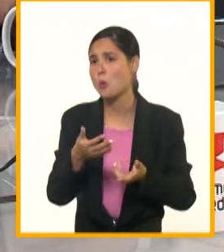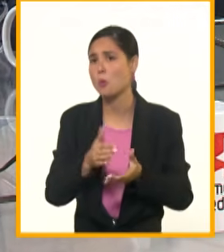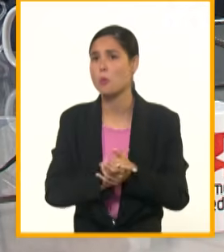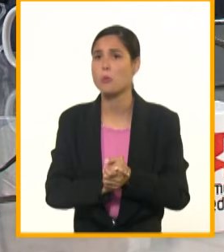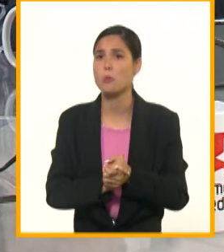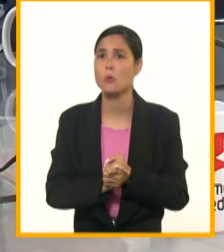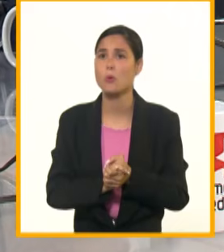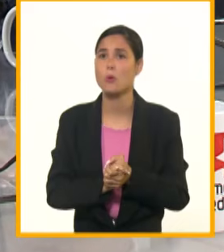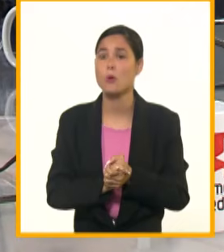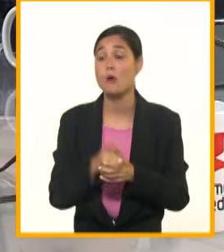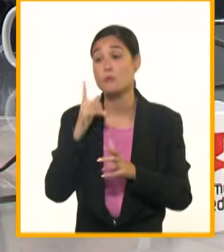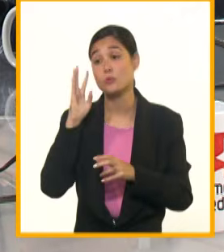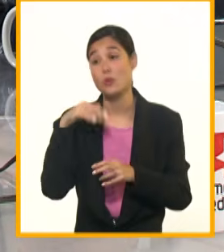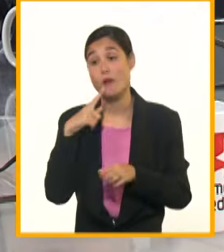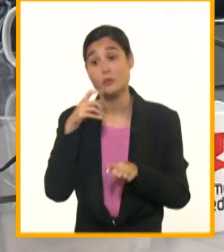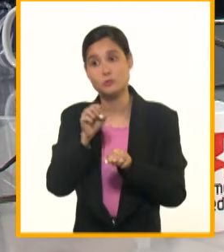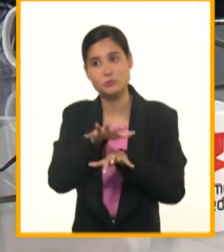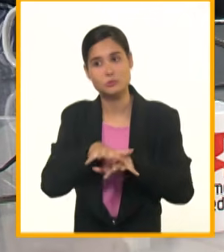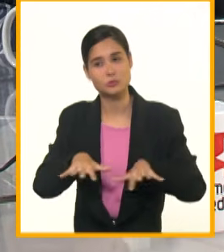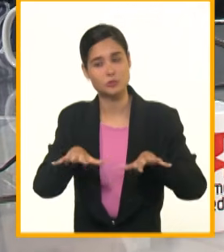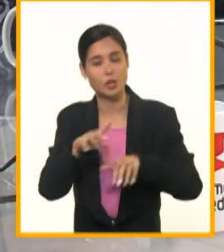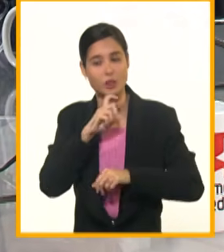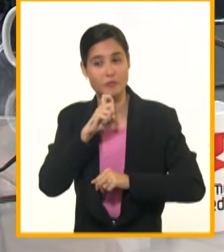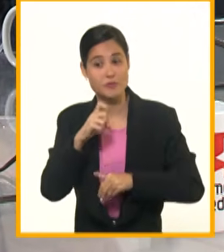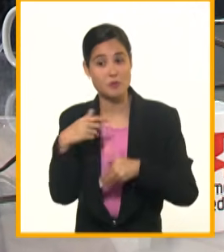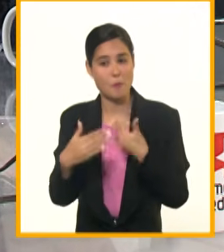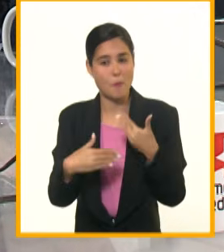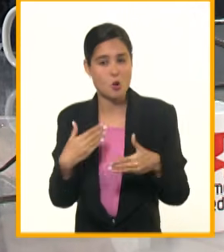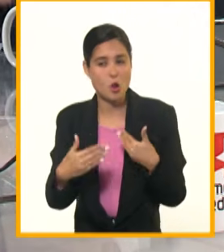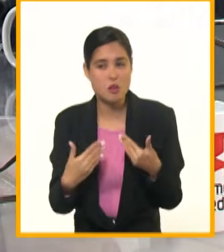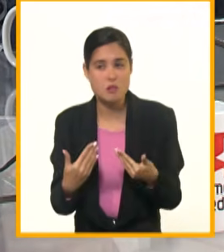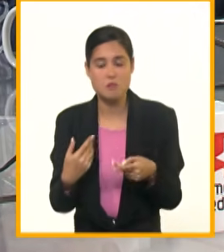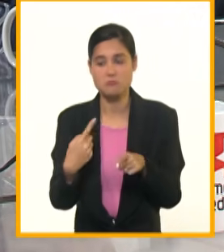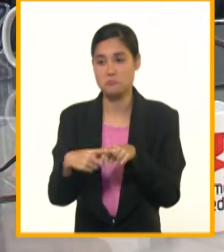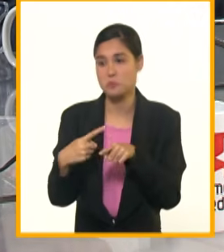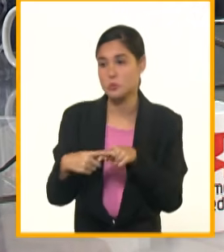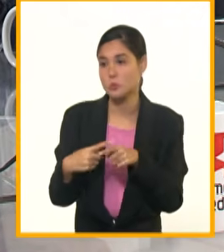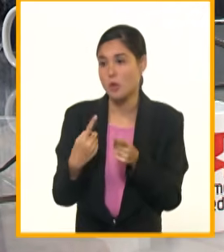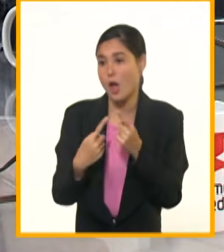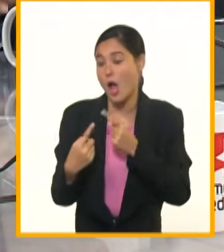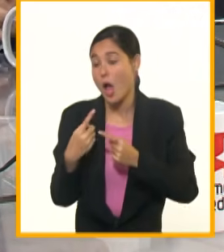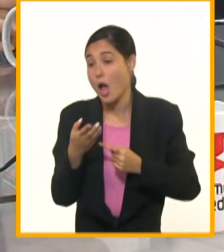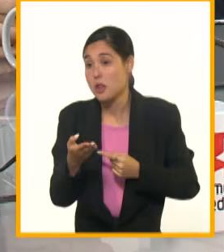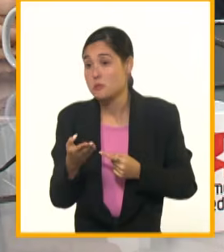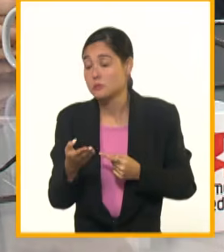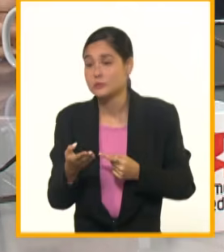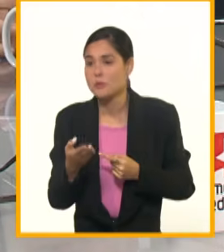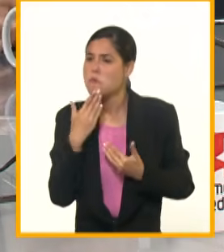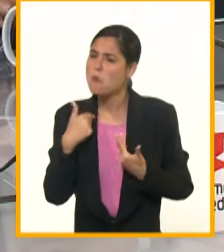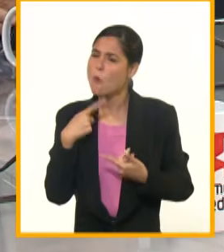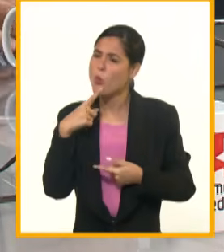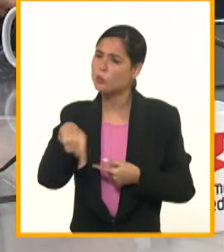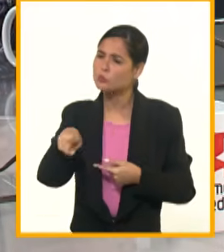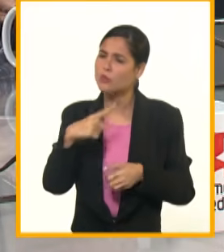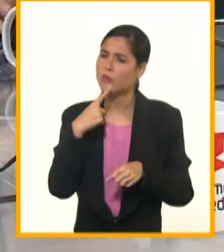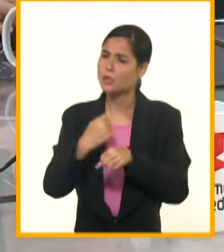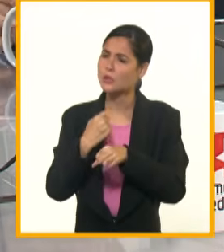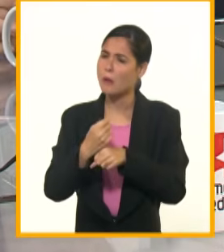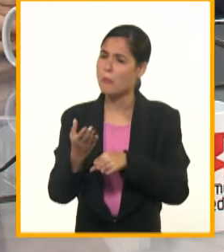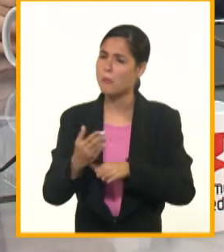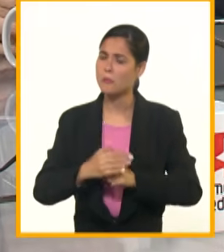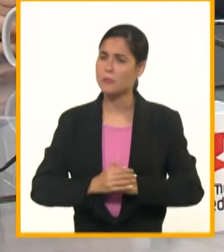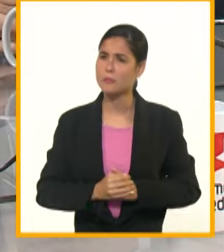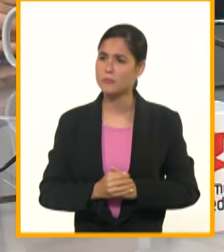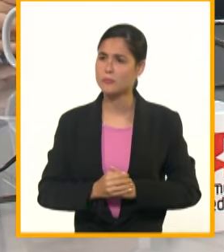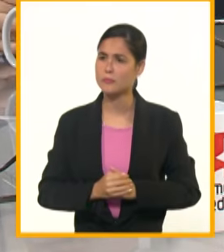las desigualdades, en medio de los problemas que tiene el país, atender a las personas más necesitadas, a las personas en